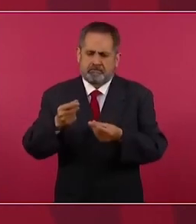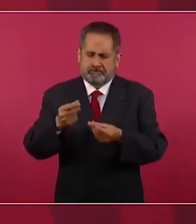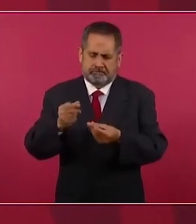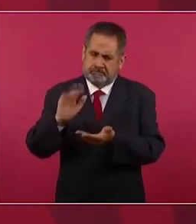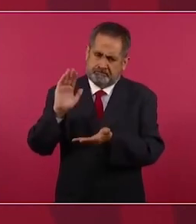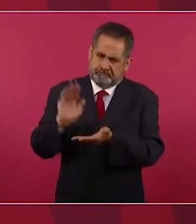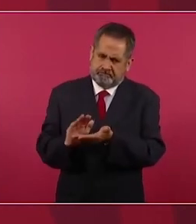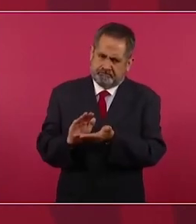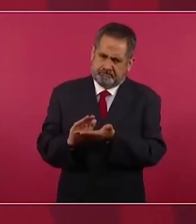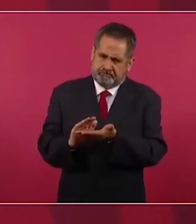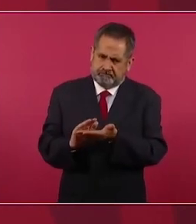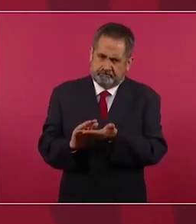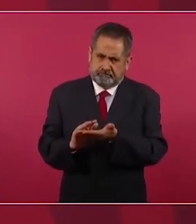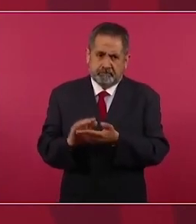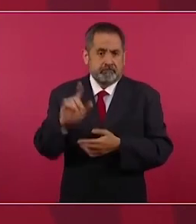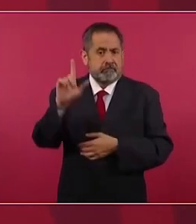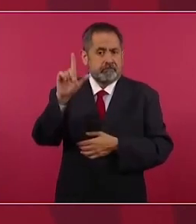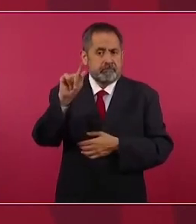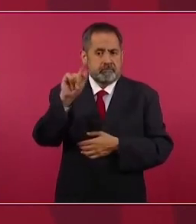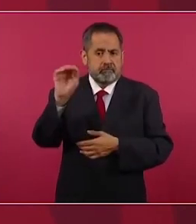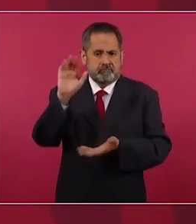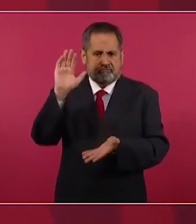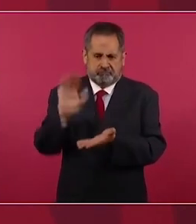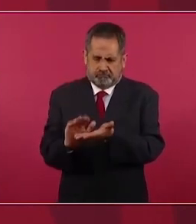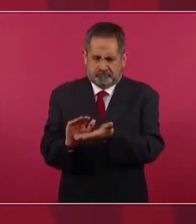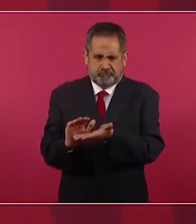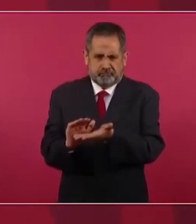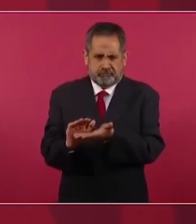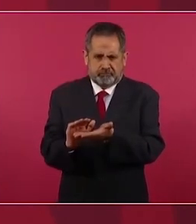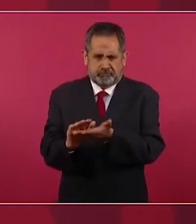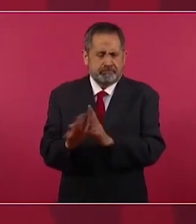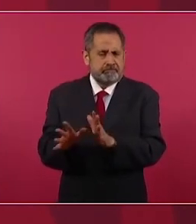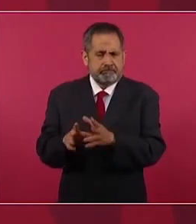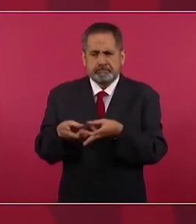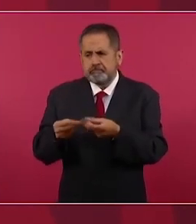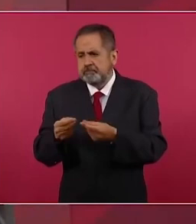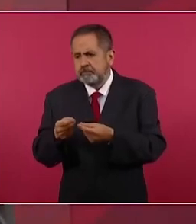Ya del 70% de ese gasto.